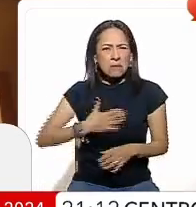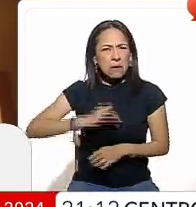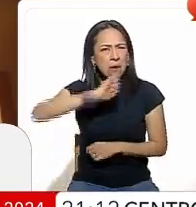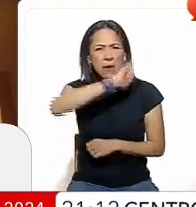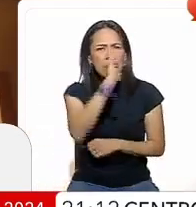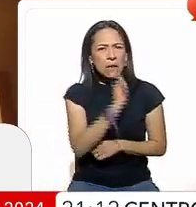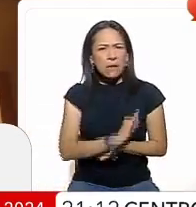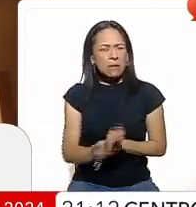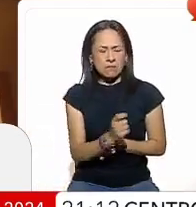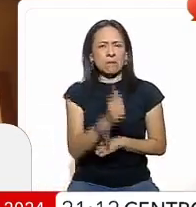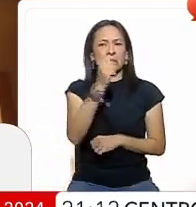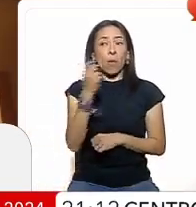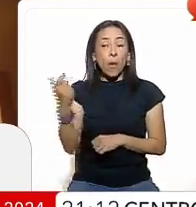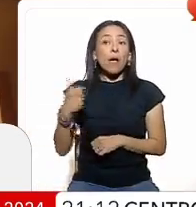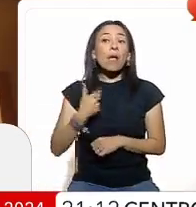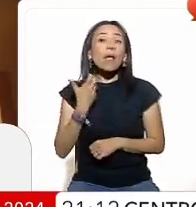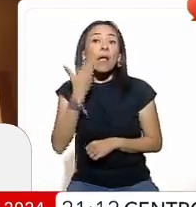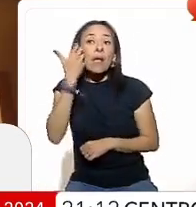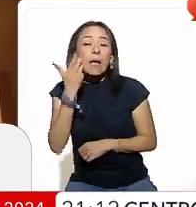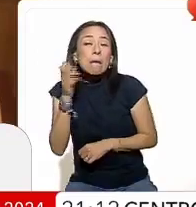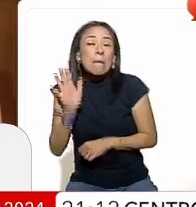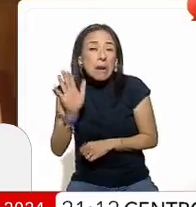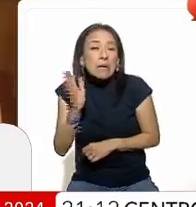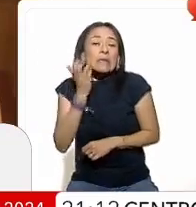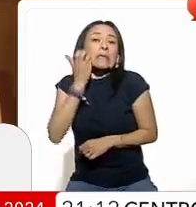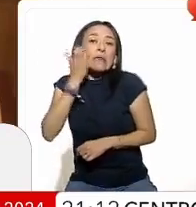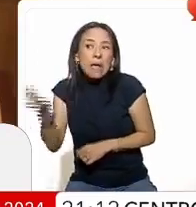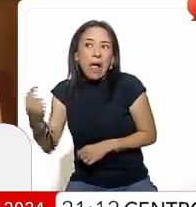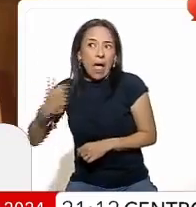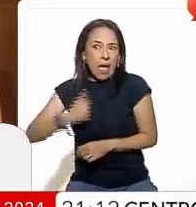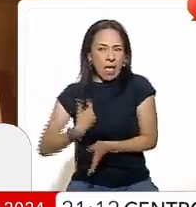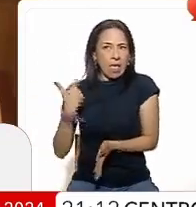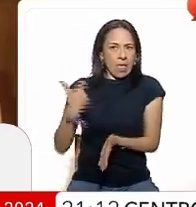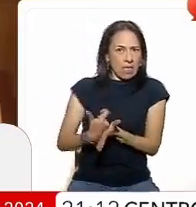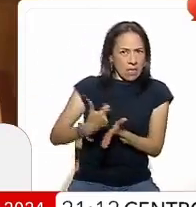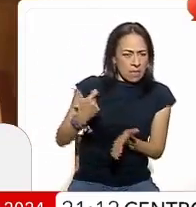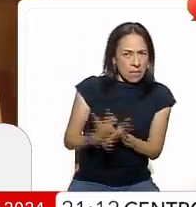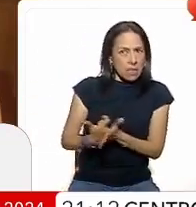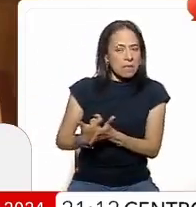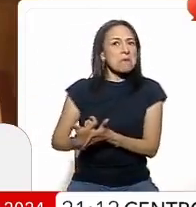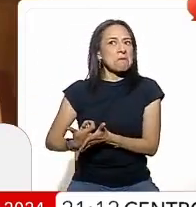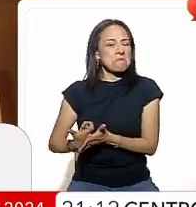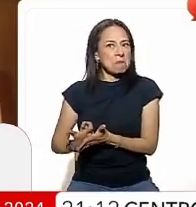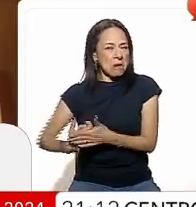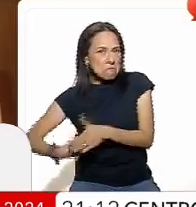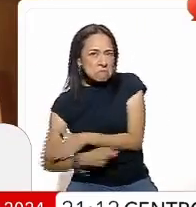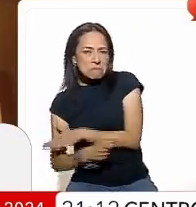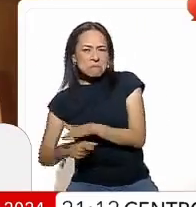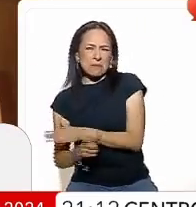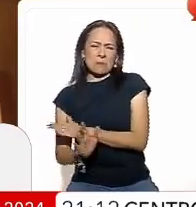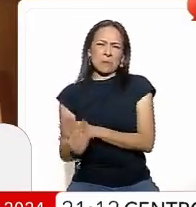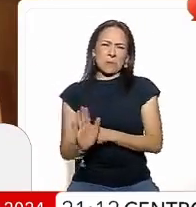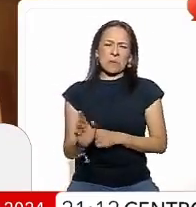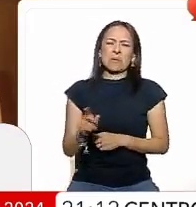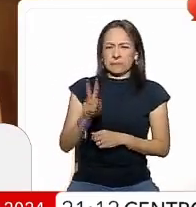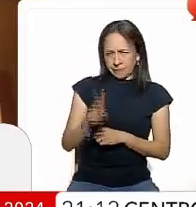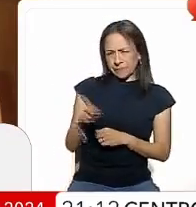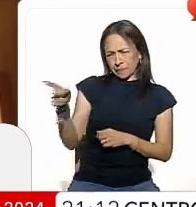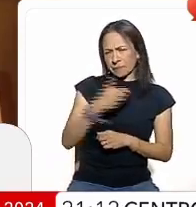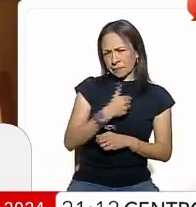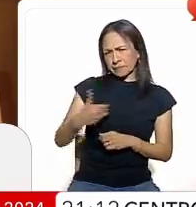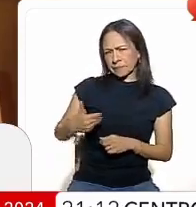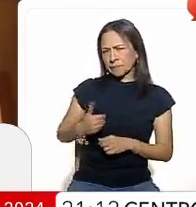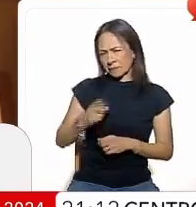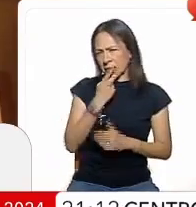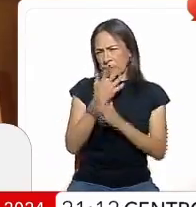extorsión. Y tal como lo comentó el presidente, así fue. Estuvo él el fin de semana acá en Veracruz y yo